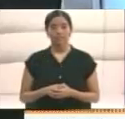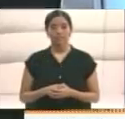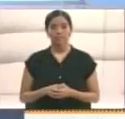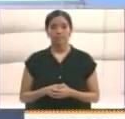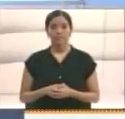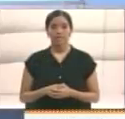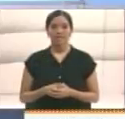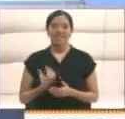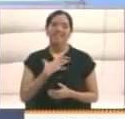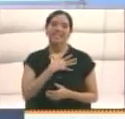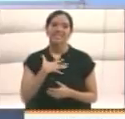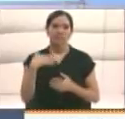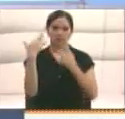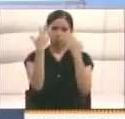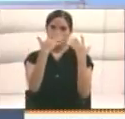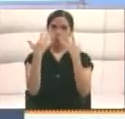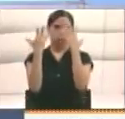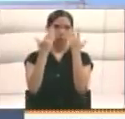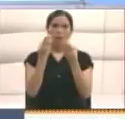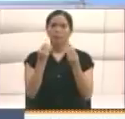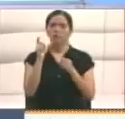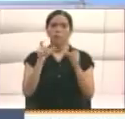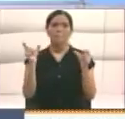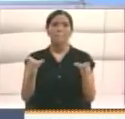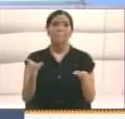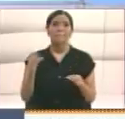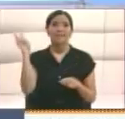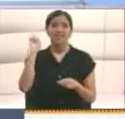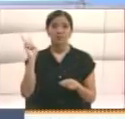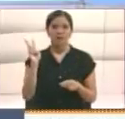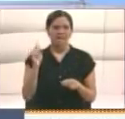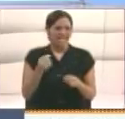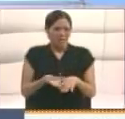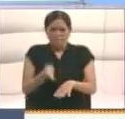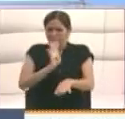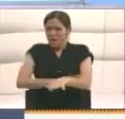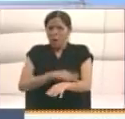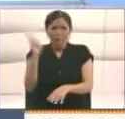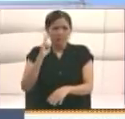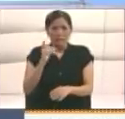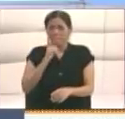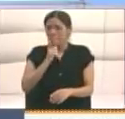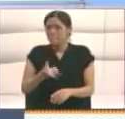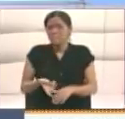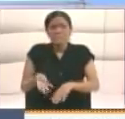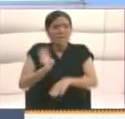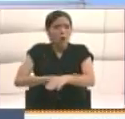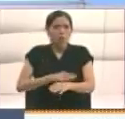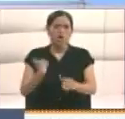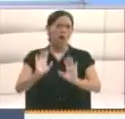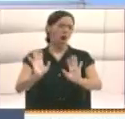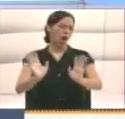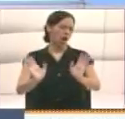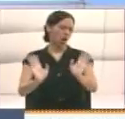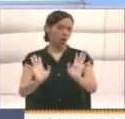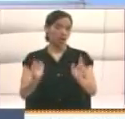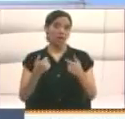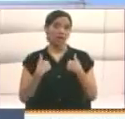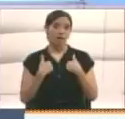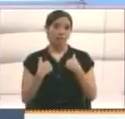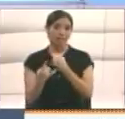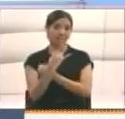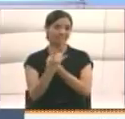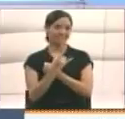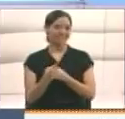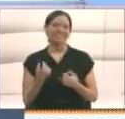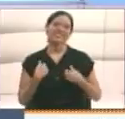le quisieron meter en la cabeza a muchos venezolanos que este es el peor país del mundo. No, a mí no me van a venir con esos cuentos. Yo esa me lo